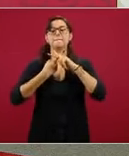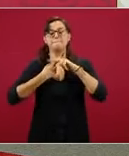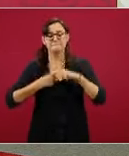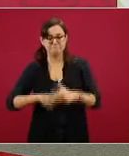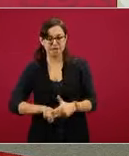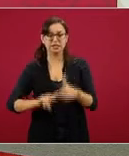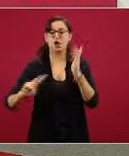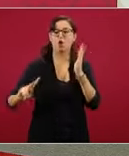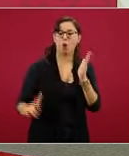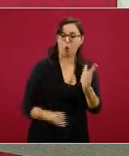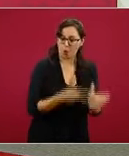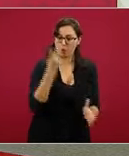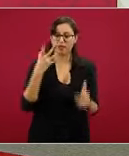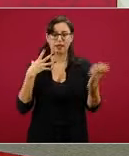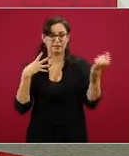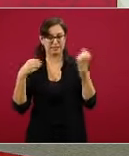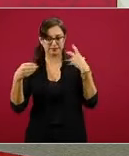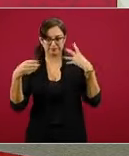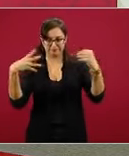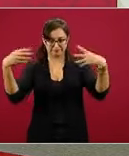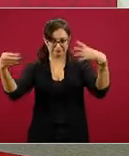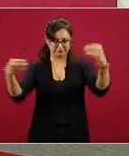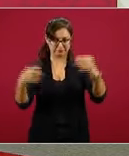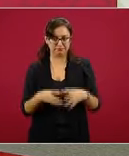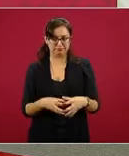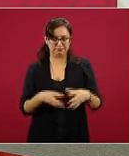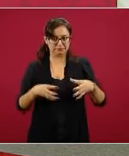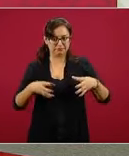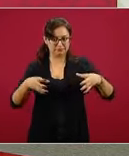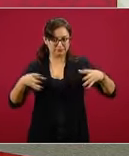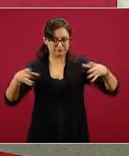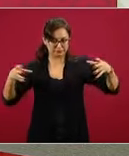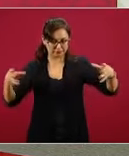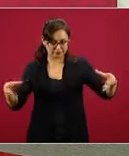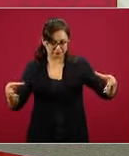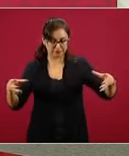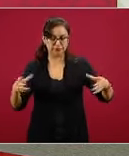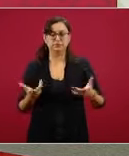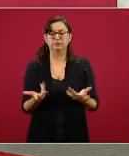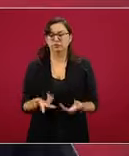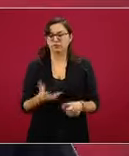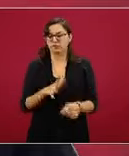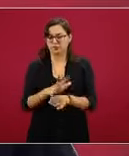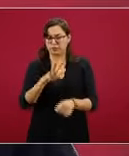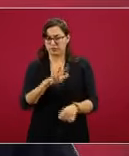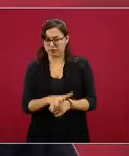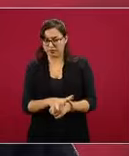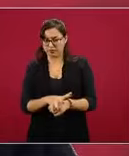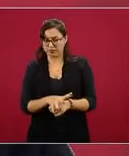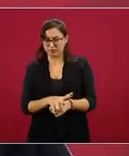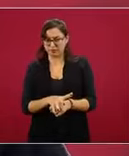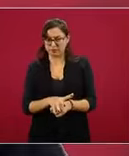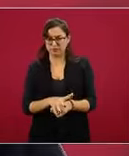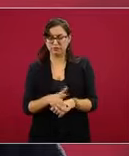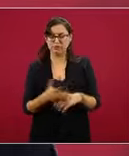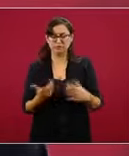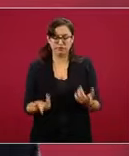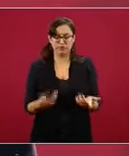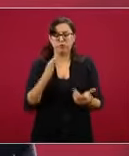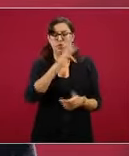las últimas semanas, 9. De estas se podría, en base a las características y el comportamiento de la